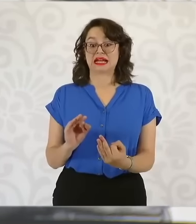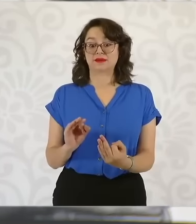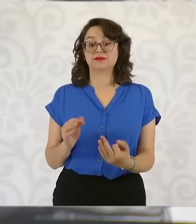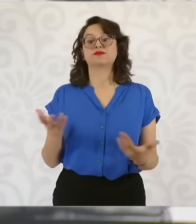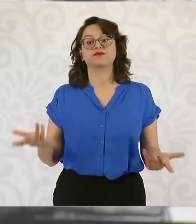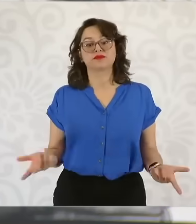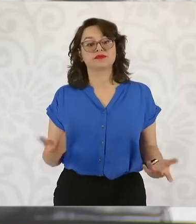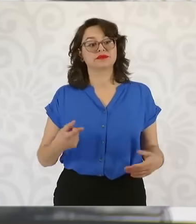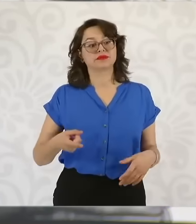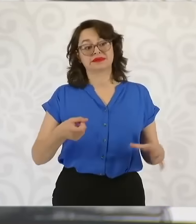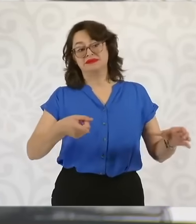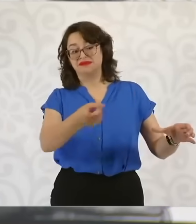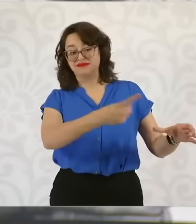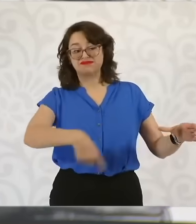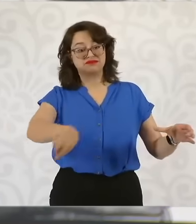y todos ellos,